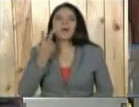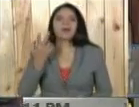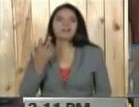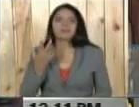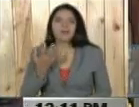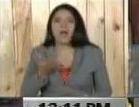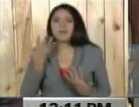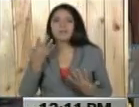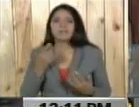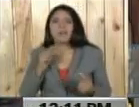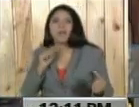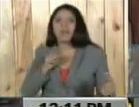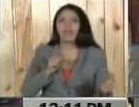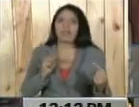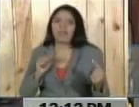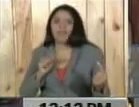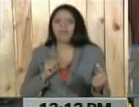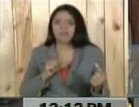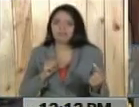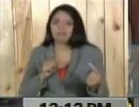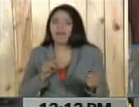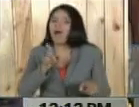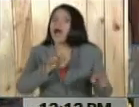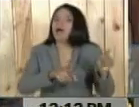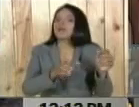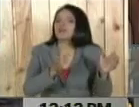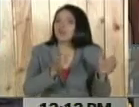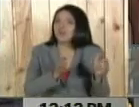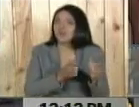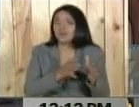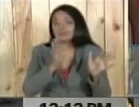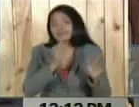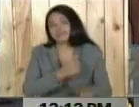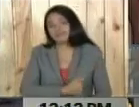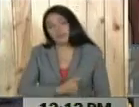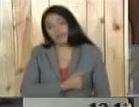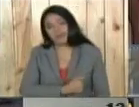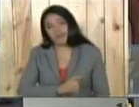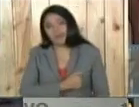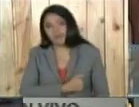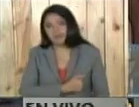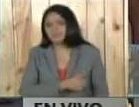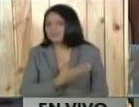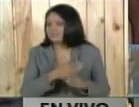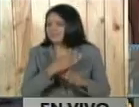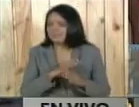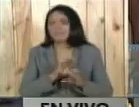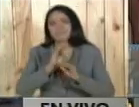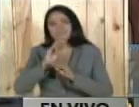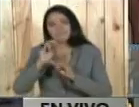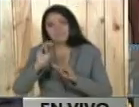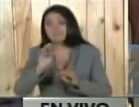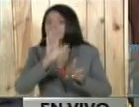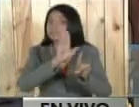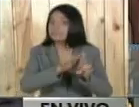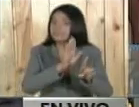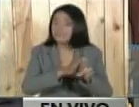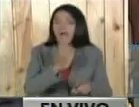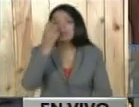veces en algunos sectores. Lamentablemente, sigamos llamando al diputado Ramos